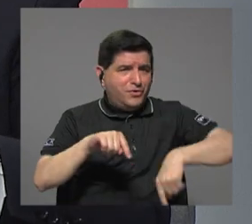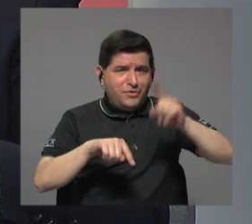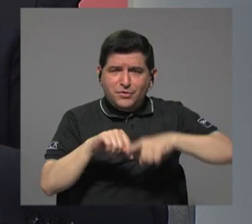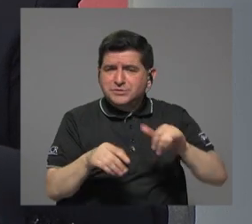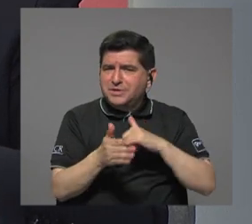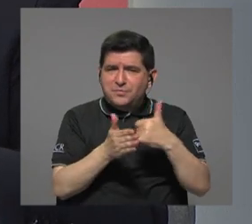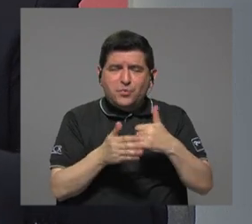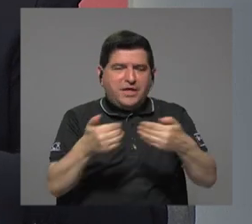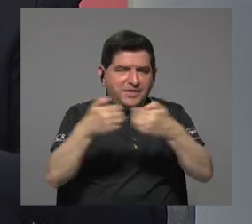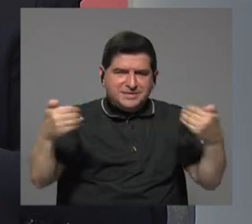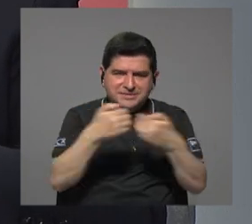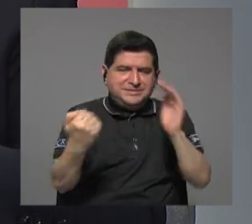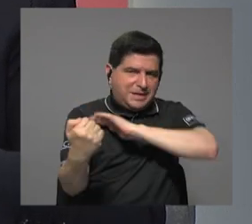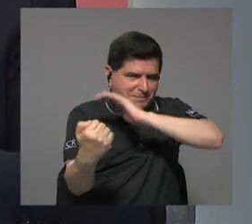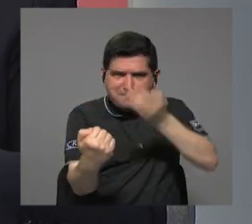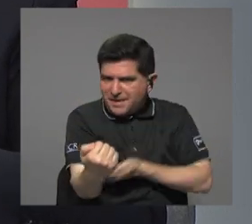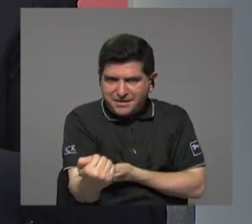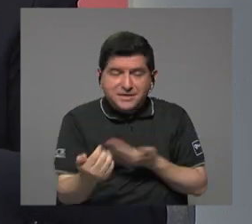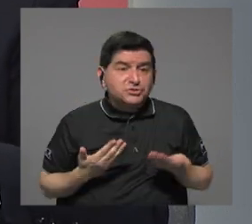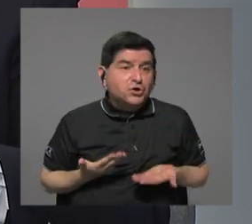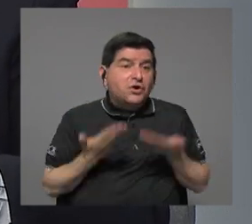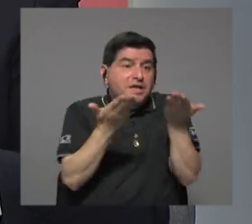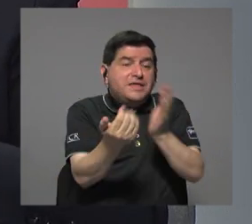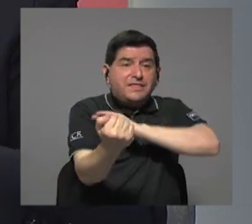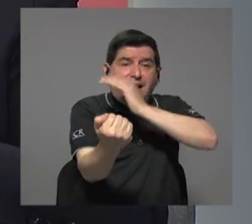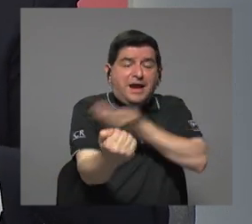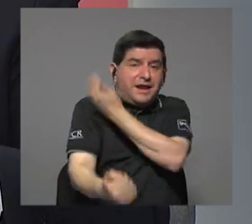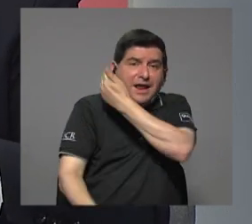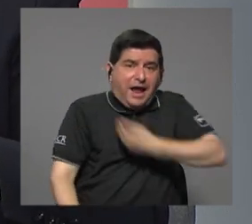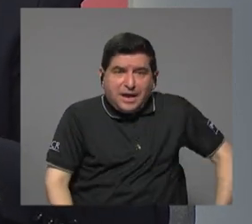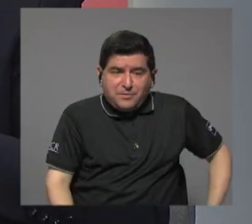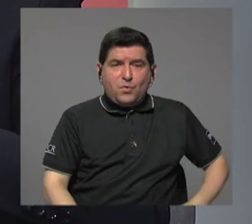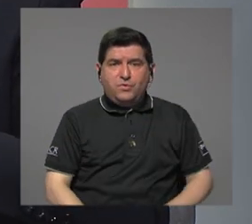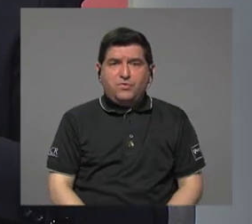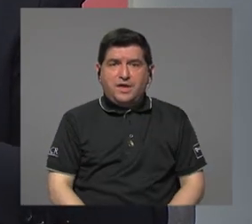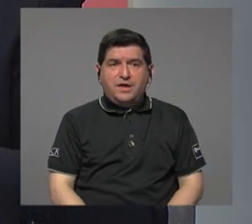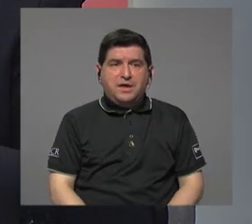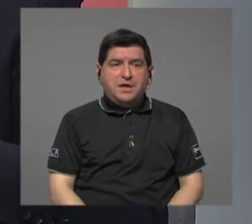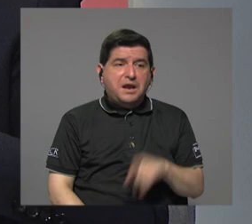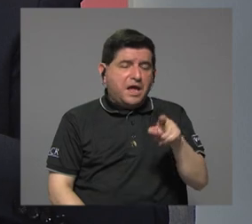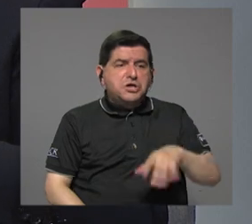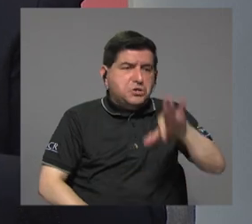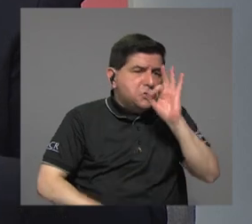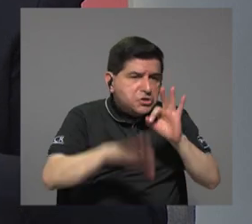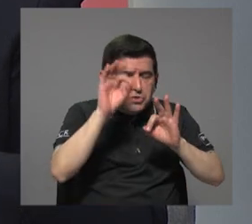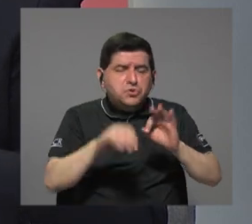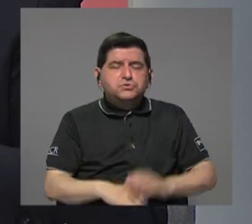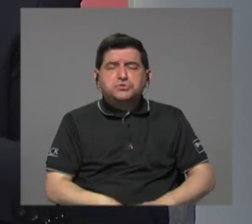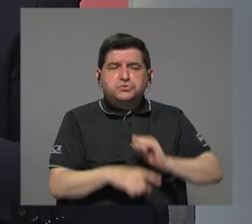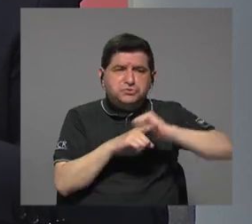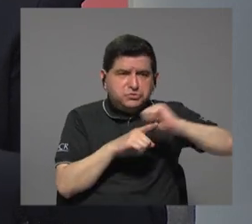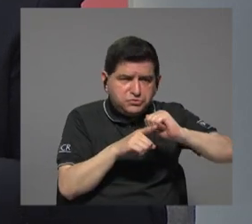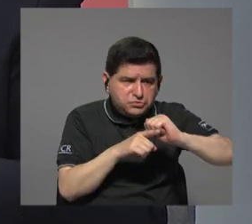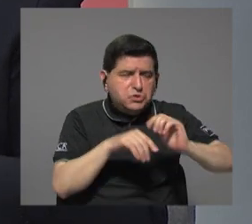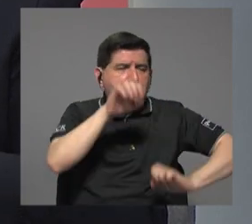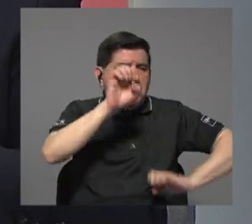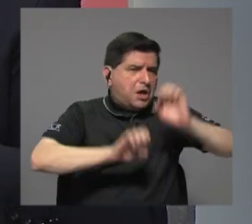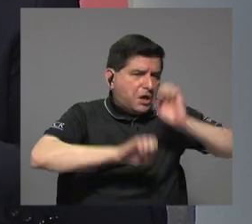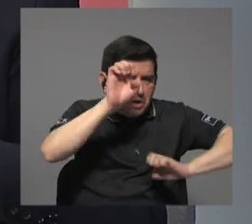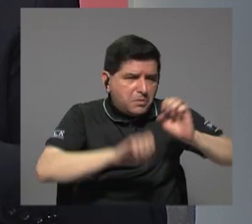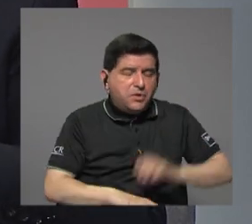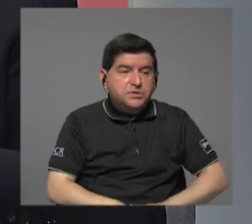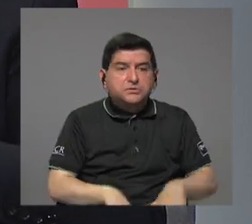la división de poderes y entregarse al poder ejecutivo que haga ni la selección ni la capa situación y la evaluación